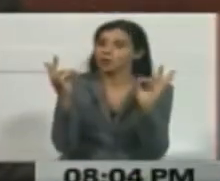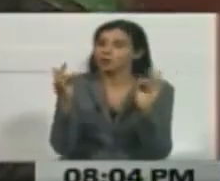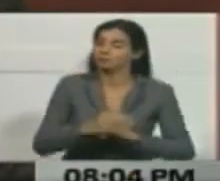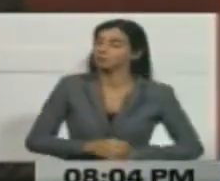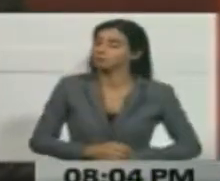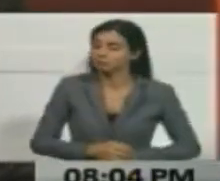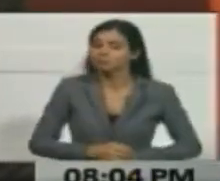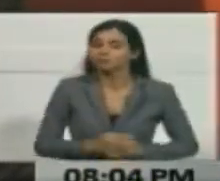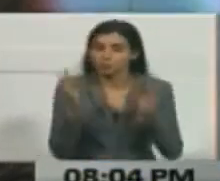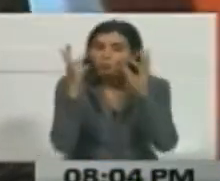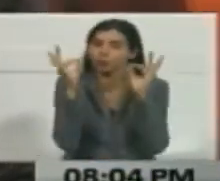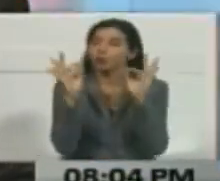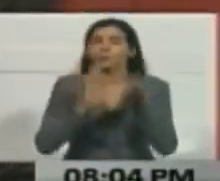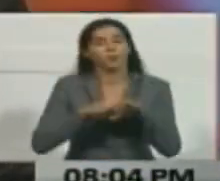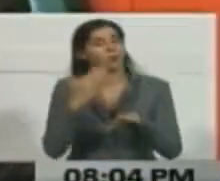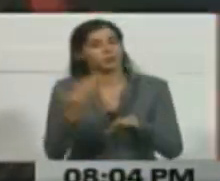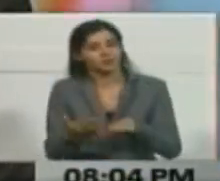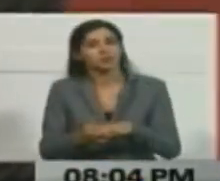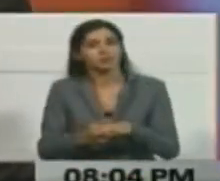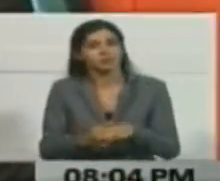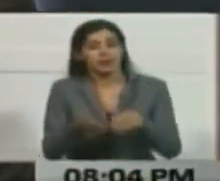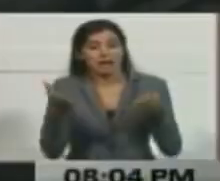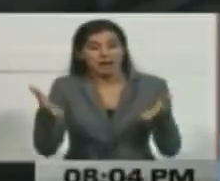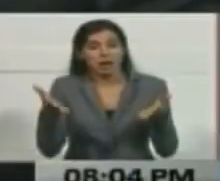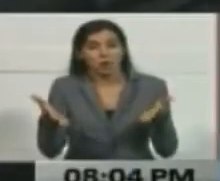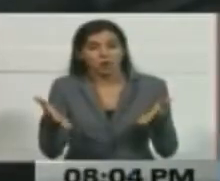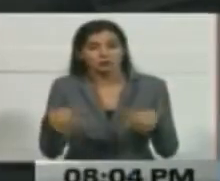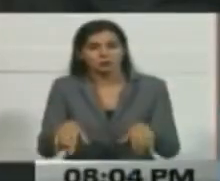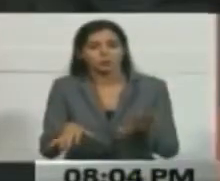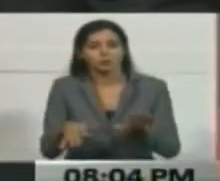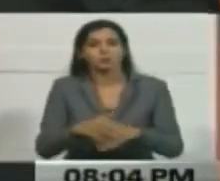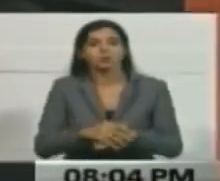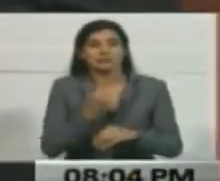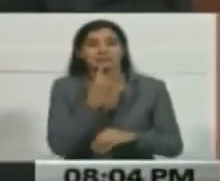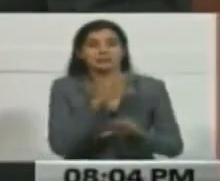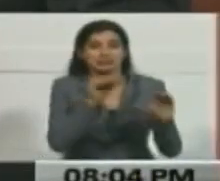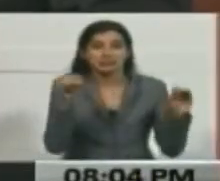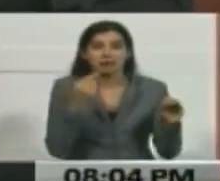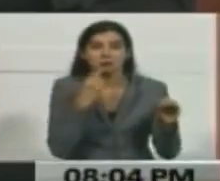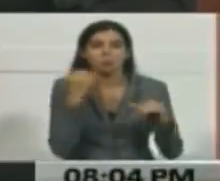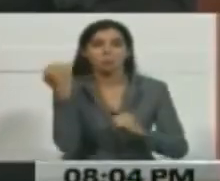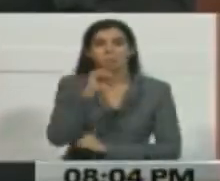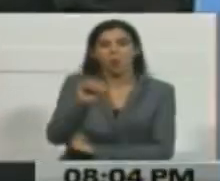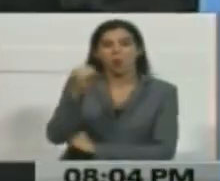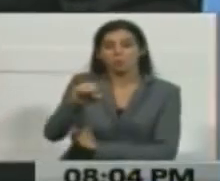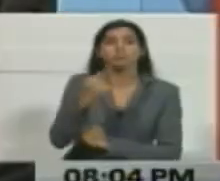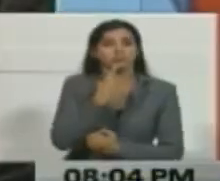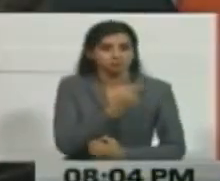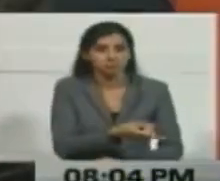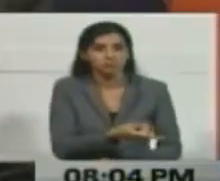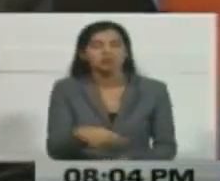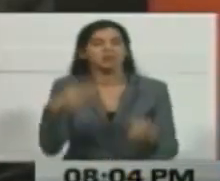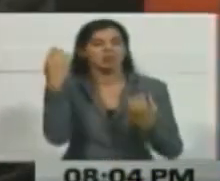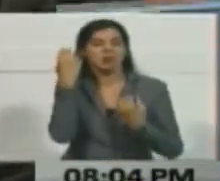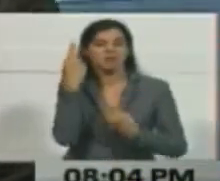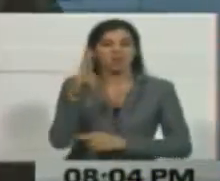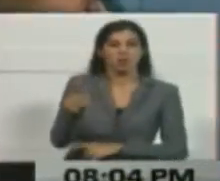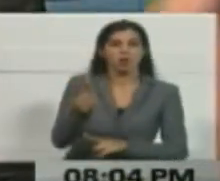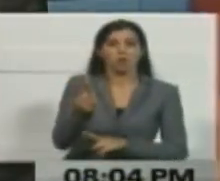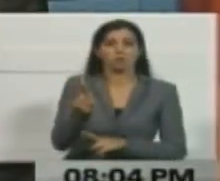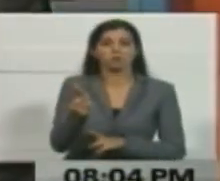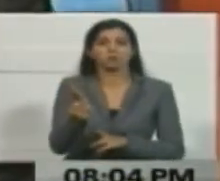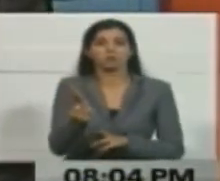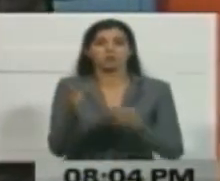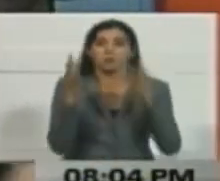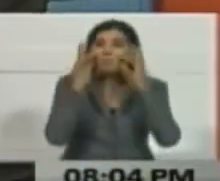mosca, porque a esta altura del juego ya se está hablando de desobediencia civil, de rebelión, y hay